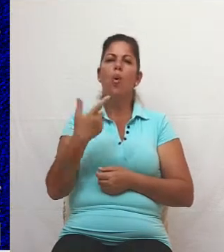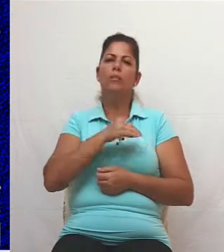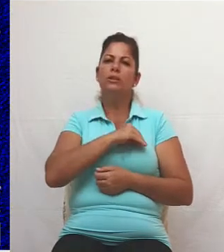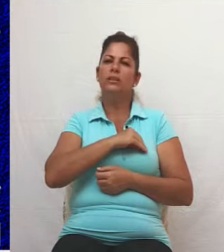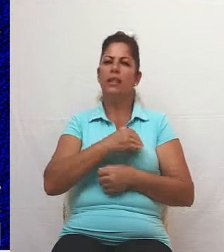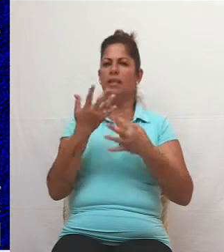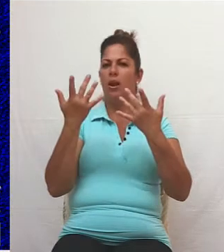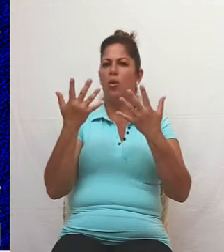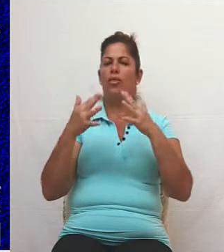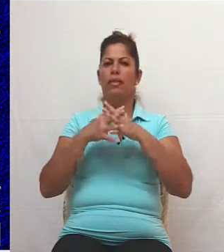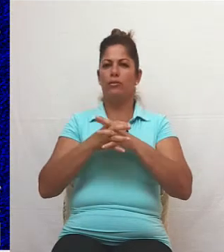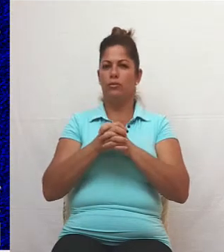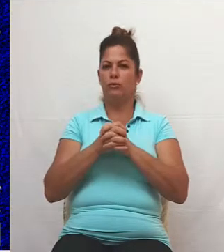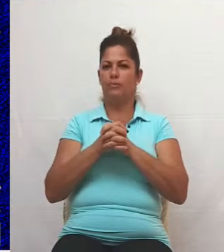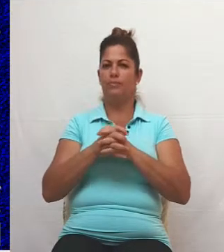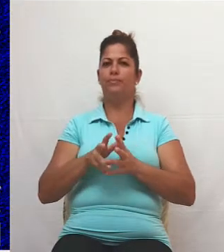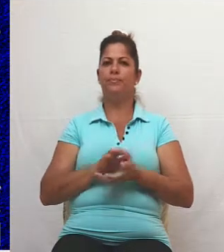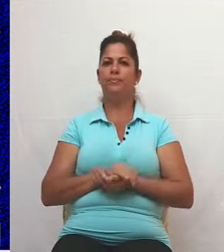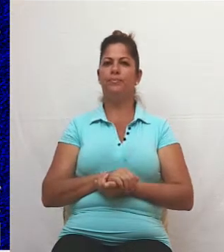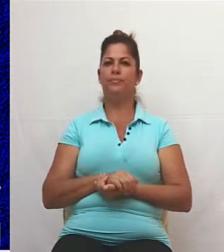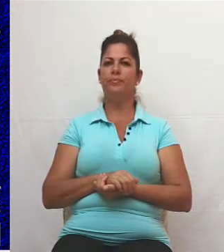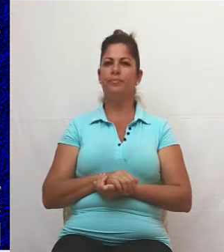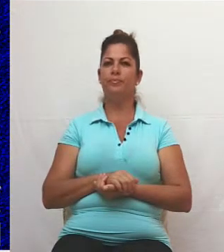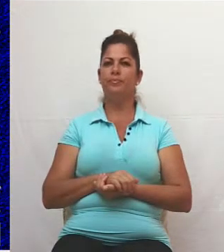juntar los dedos de mis dos manos